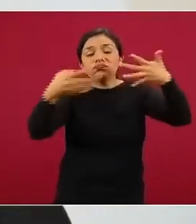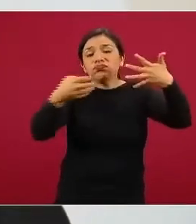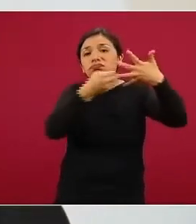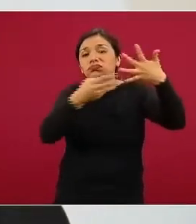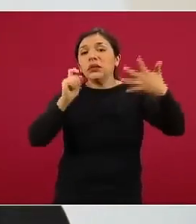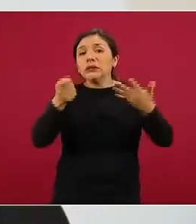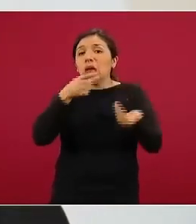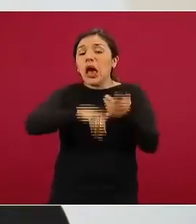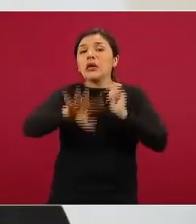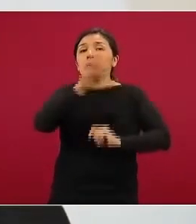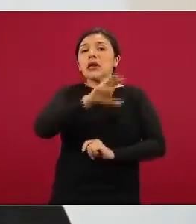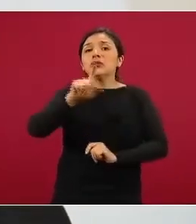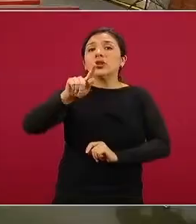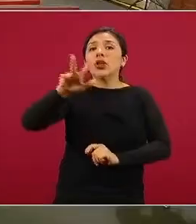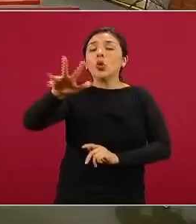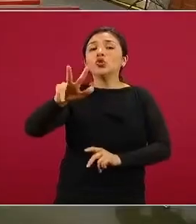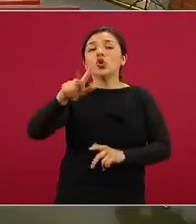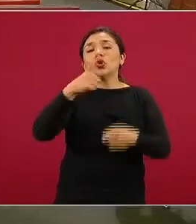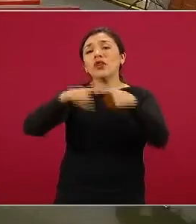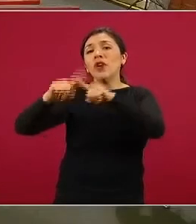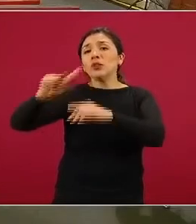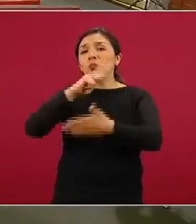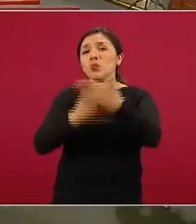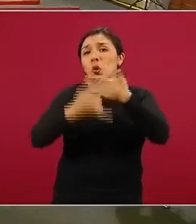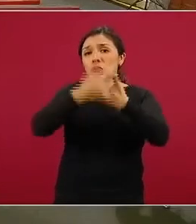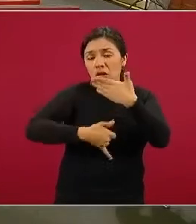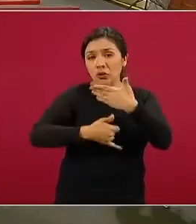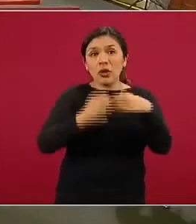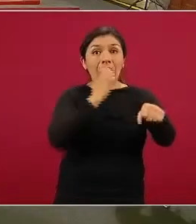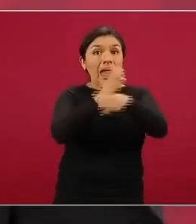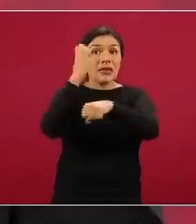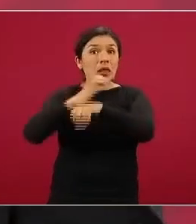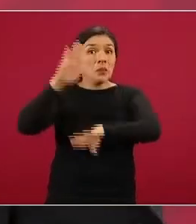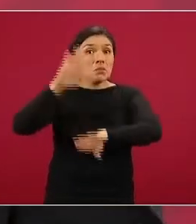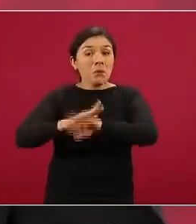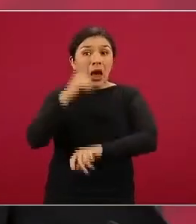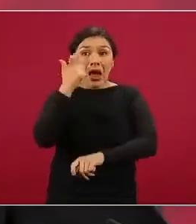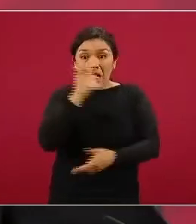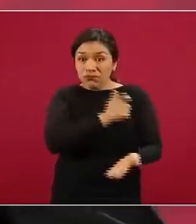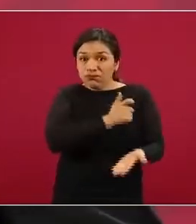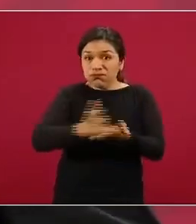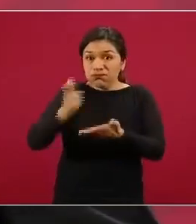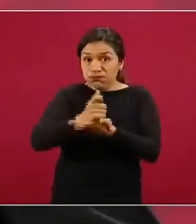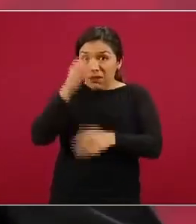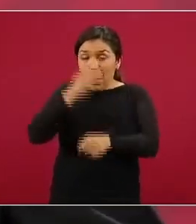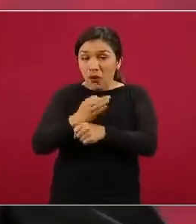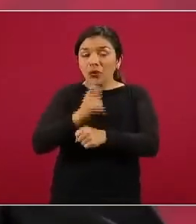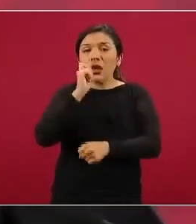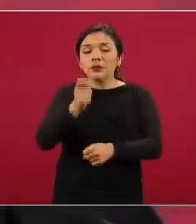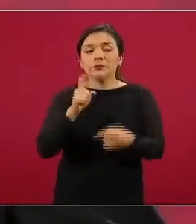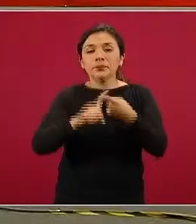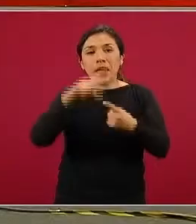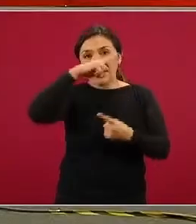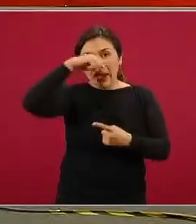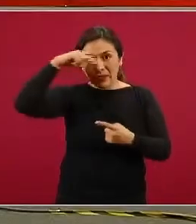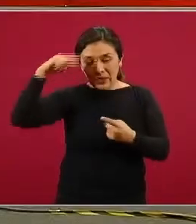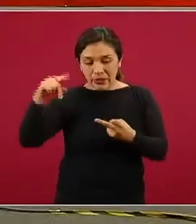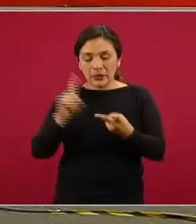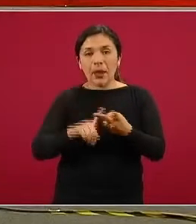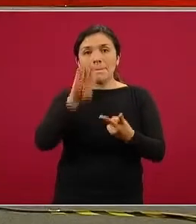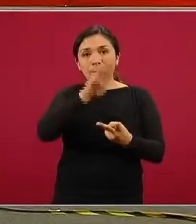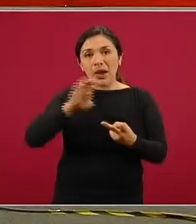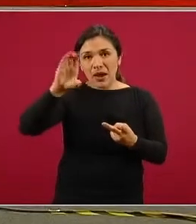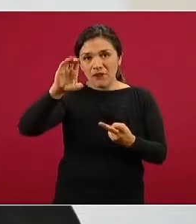de 578 proyectos y los estados con mayor inversión hasta el momento son Nayarit,